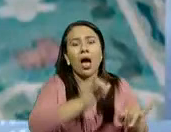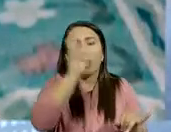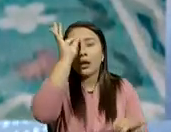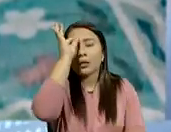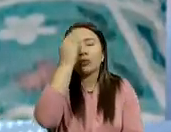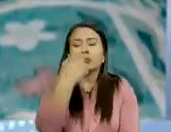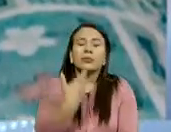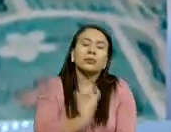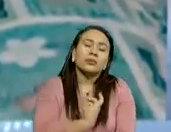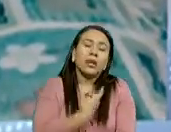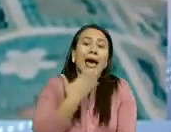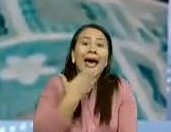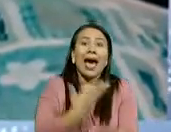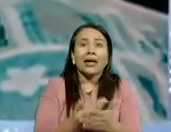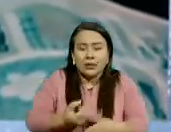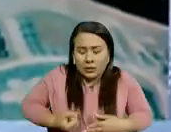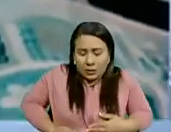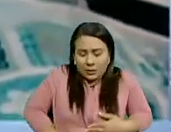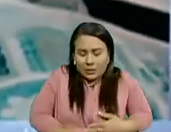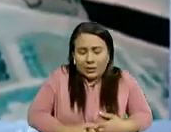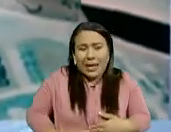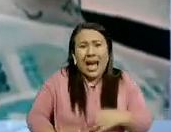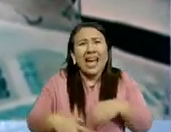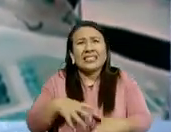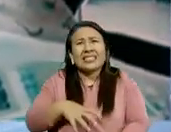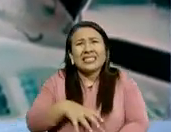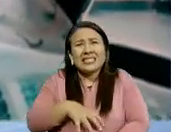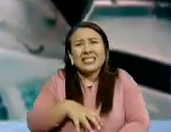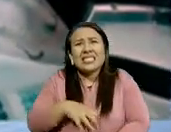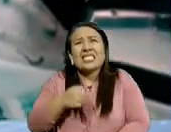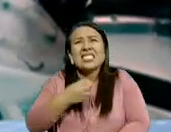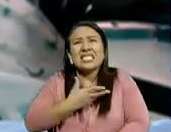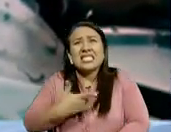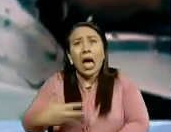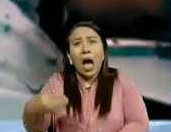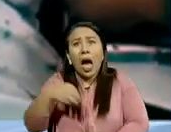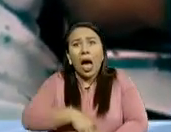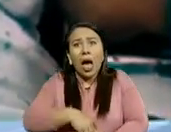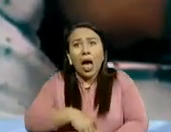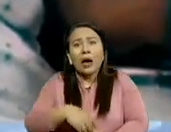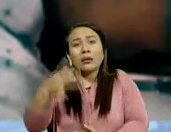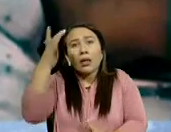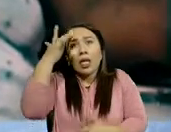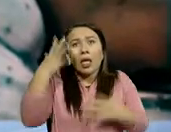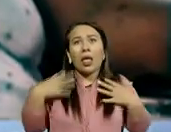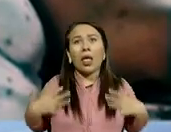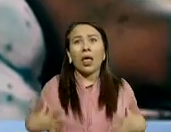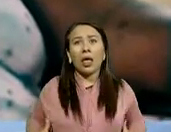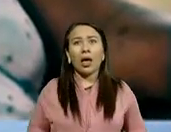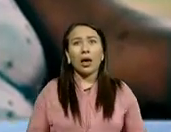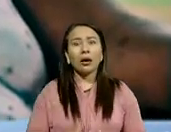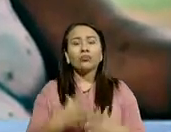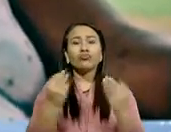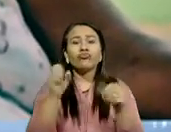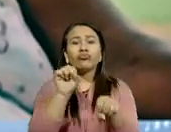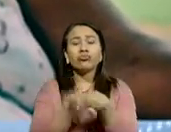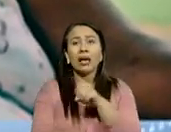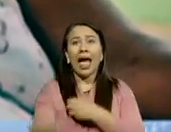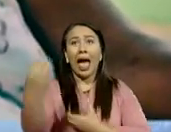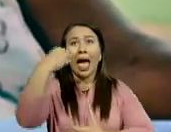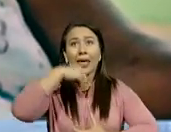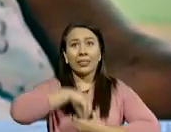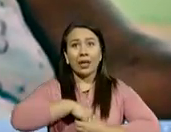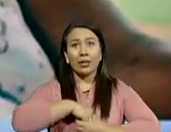por gracia a un eco y detectaron 2 litros de sangre coagulada en su organismo y le dio infección en todos los órganos del cuerpo. Y la hemorragia